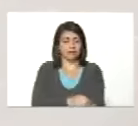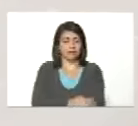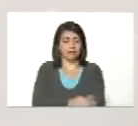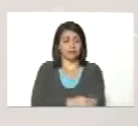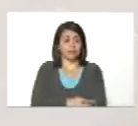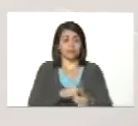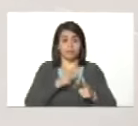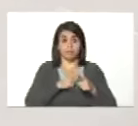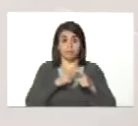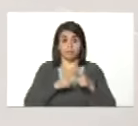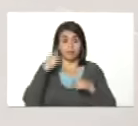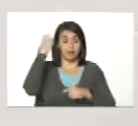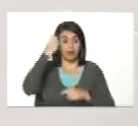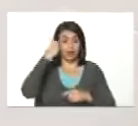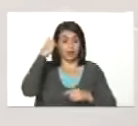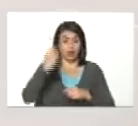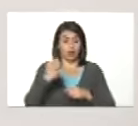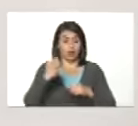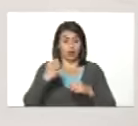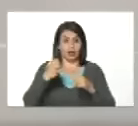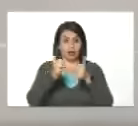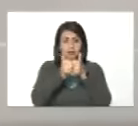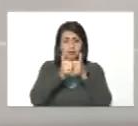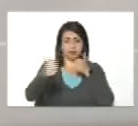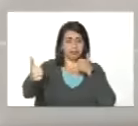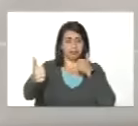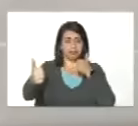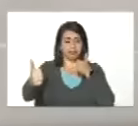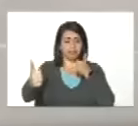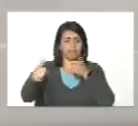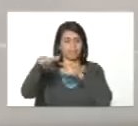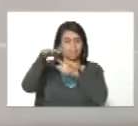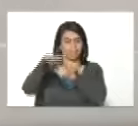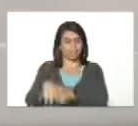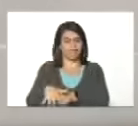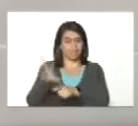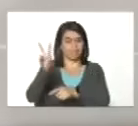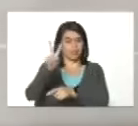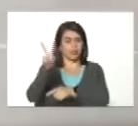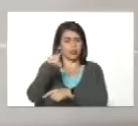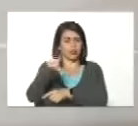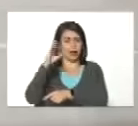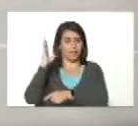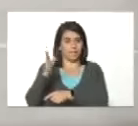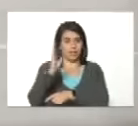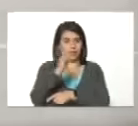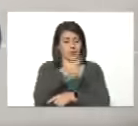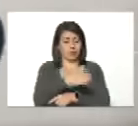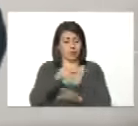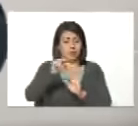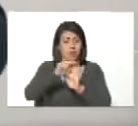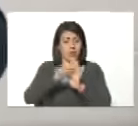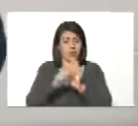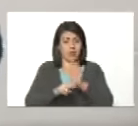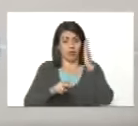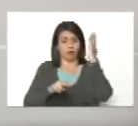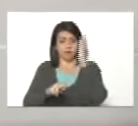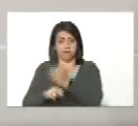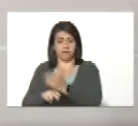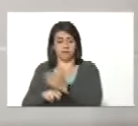entonces Europa romperá relaciones, etcétera, etcétera, someterá a Venezuela a sanciones y a medidas coercitivas.